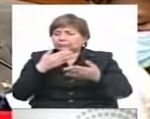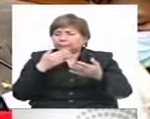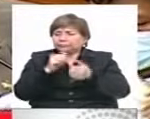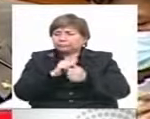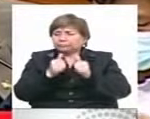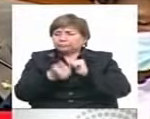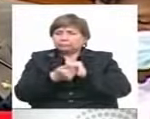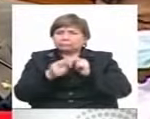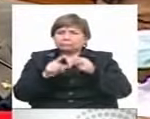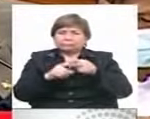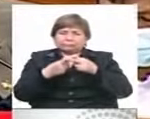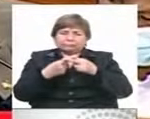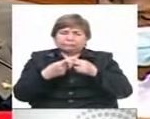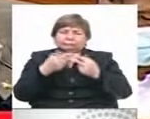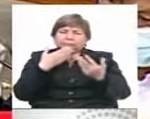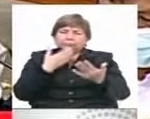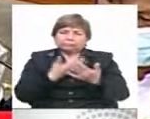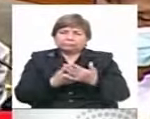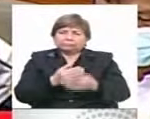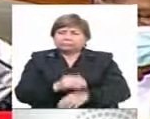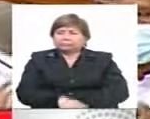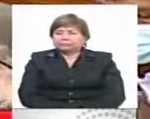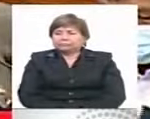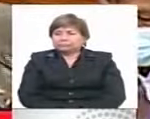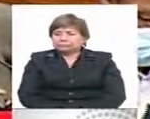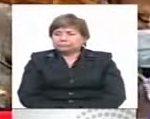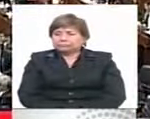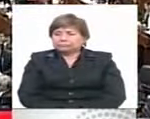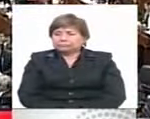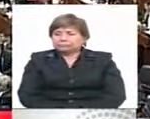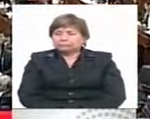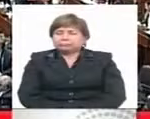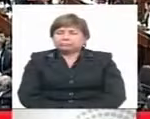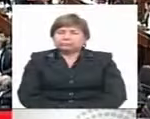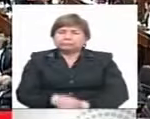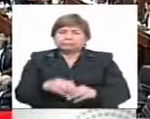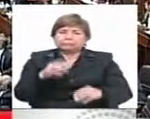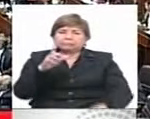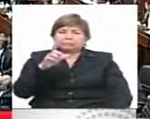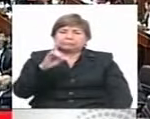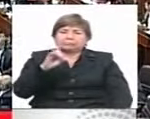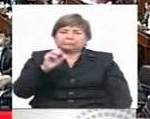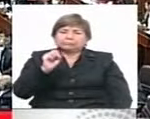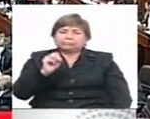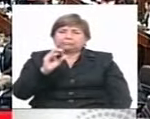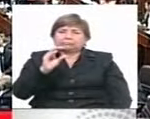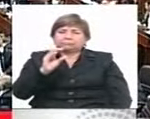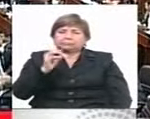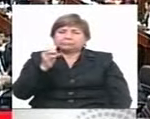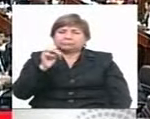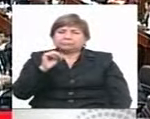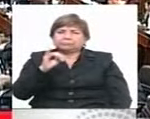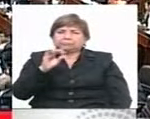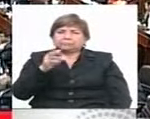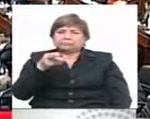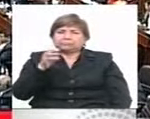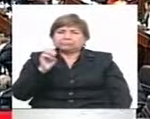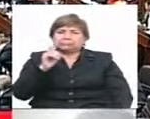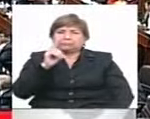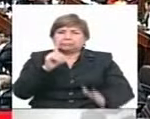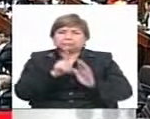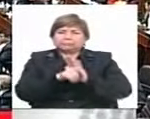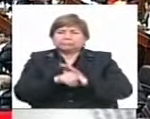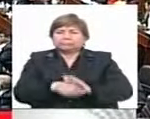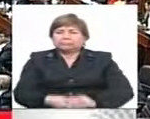cambio. Muchas gracias. Gracias. Tiene la palabra el congresista Luis Camiche Morante por un minuto.